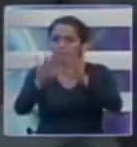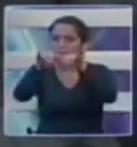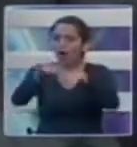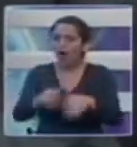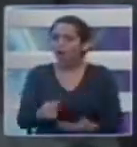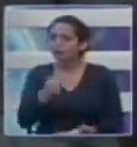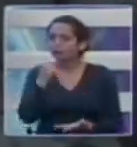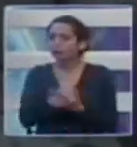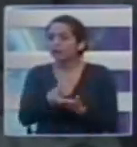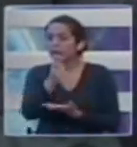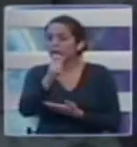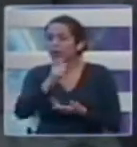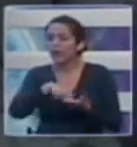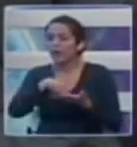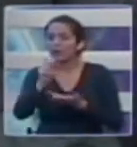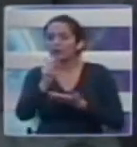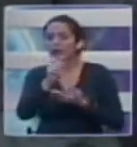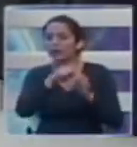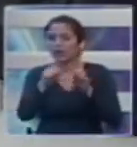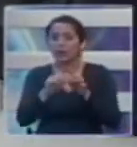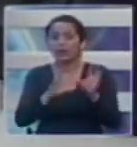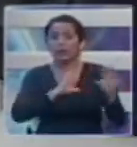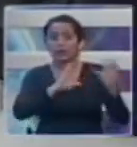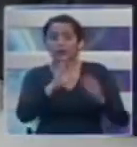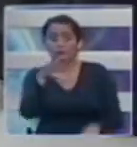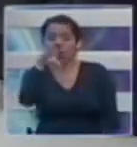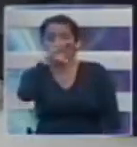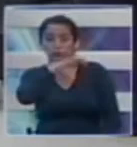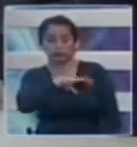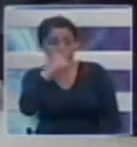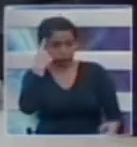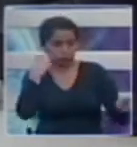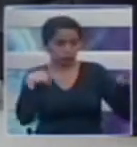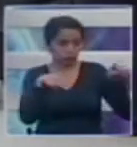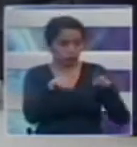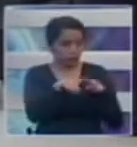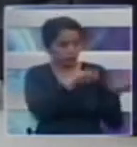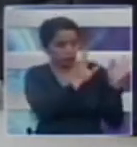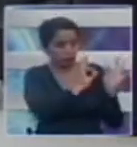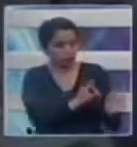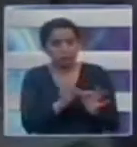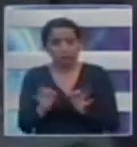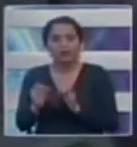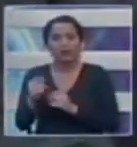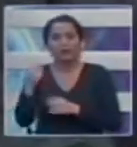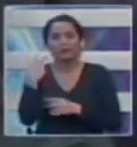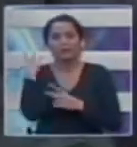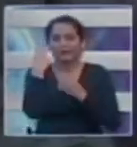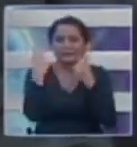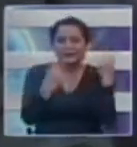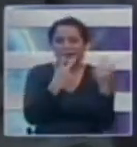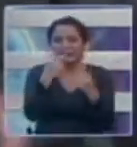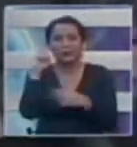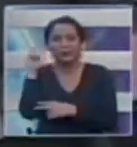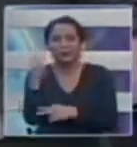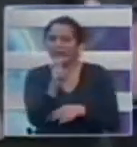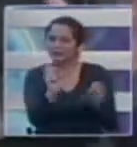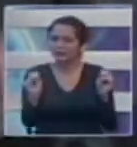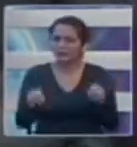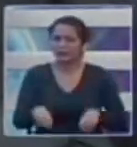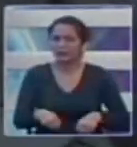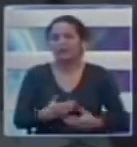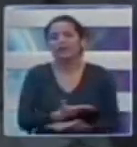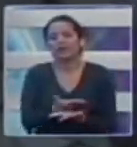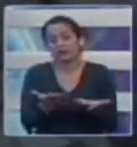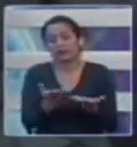los gobiernos autónomos descentralizados, porque no solamente podemos estar desde un ángulo, sino que tienen que ser todos los actores trabajar